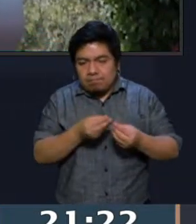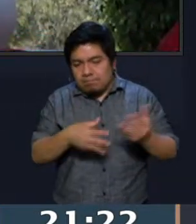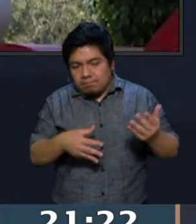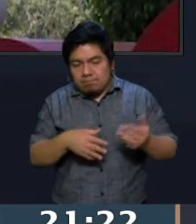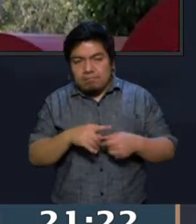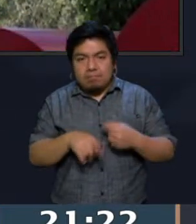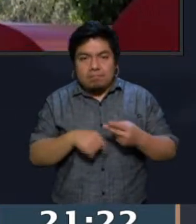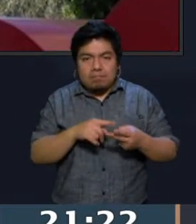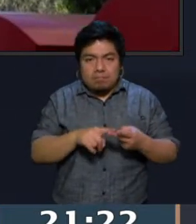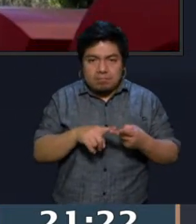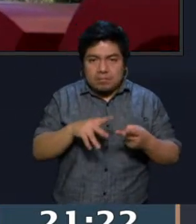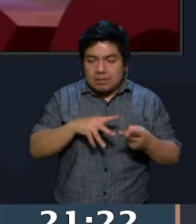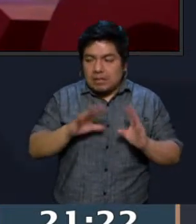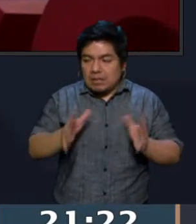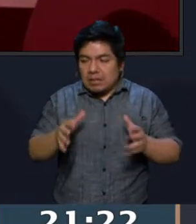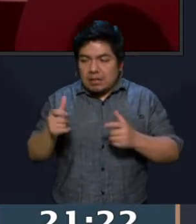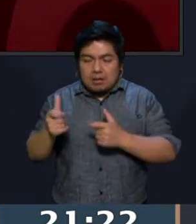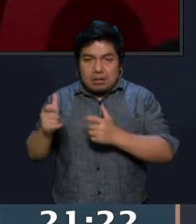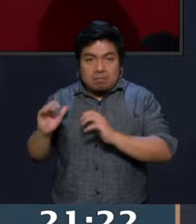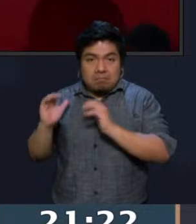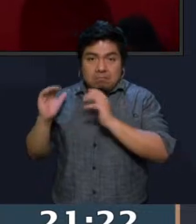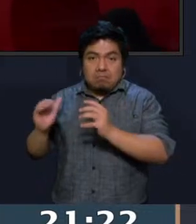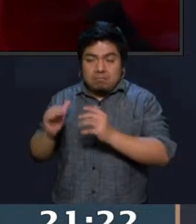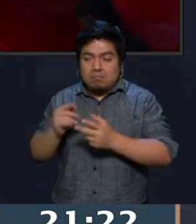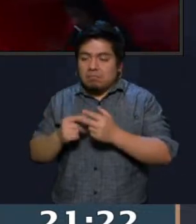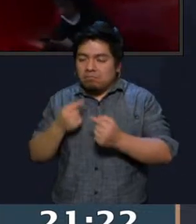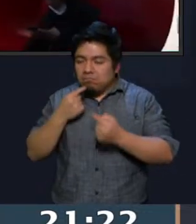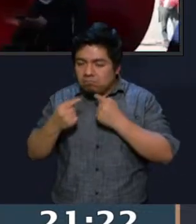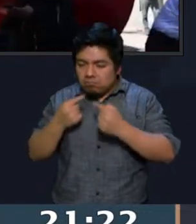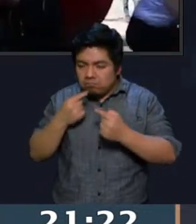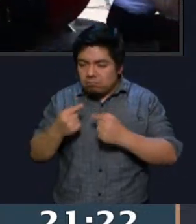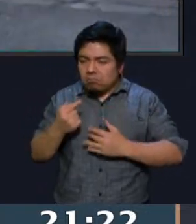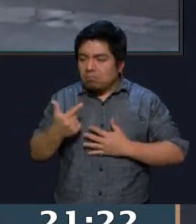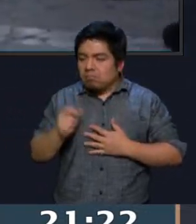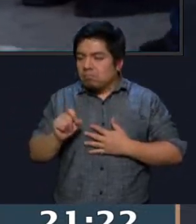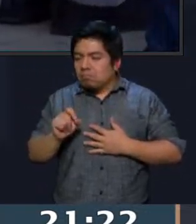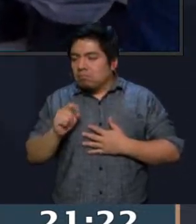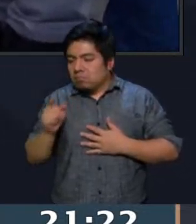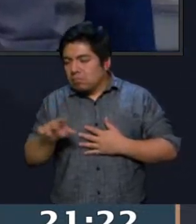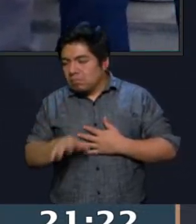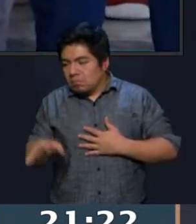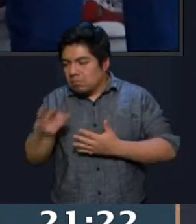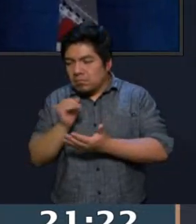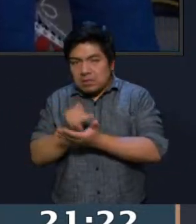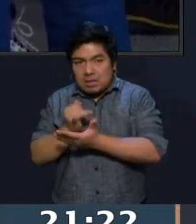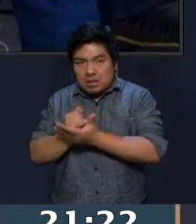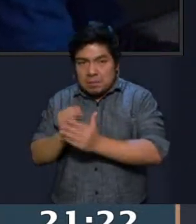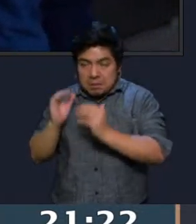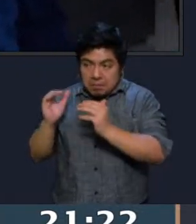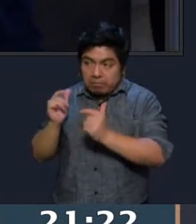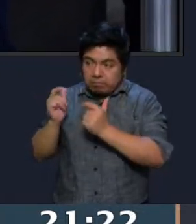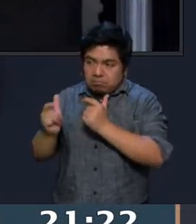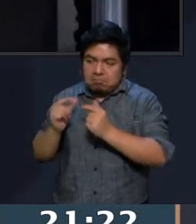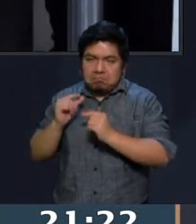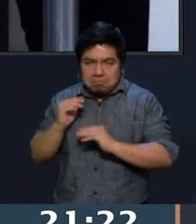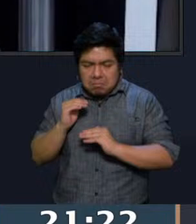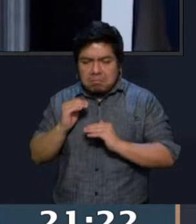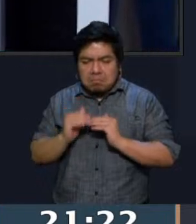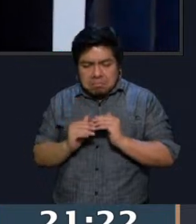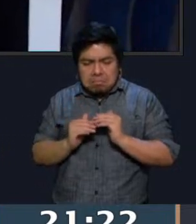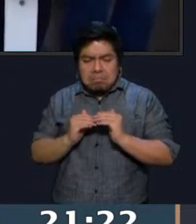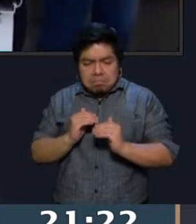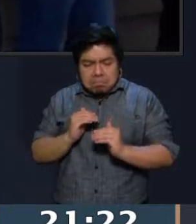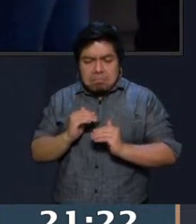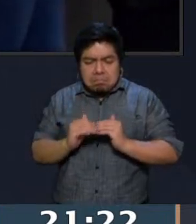ya implementaron un impuesto a la riqueza, están liderando la conversación en el G20 sobre impuestos a la riqueza también. Entonces, ahí van dando